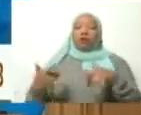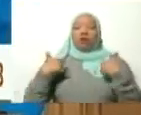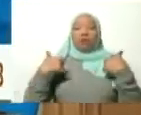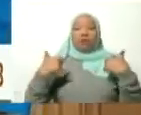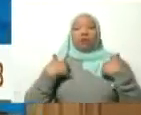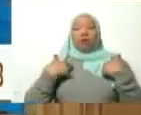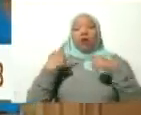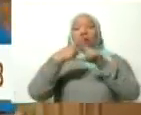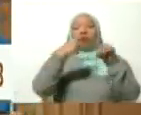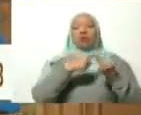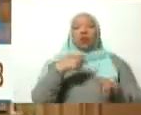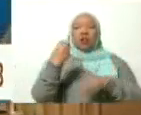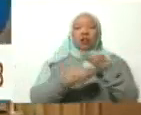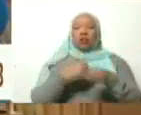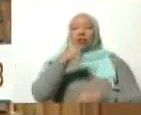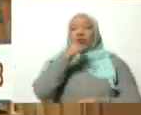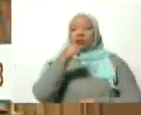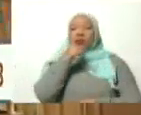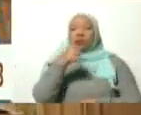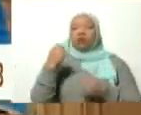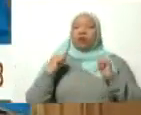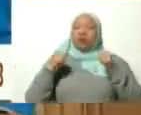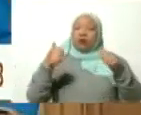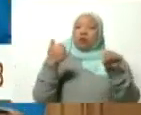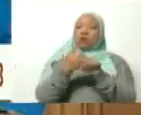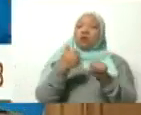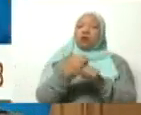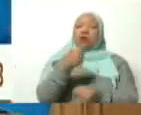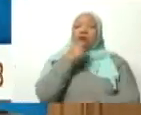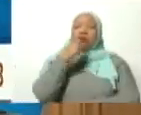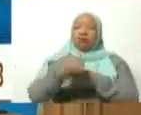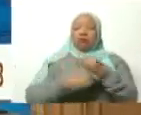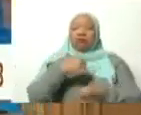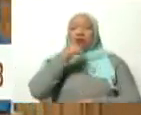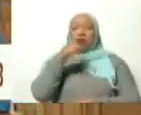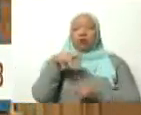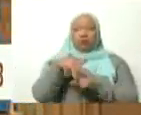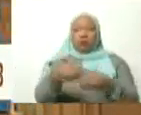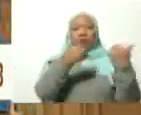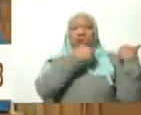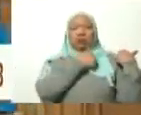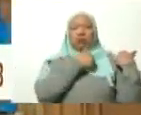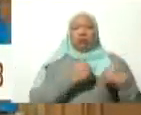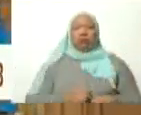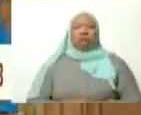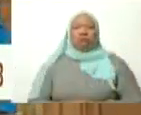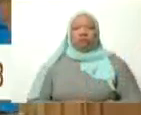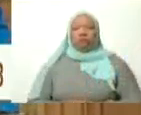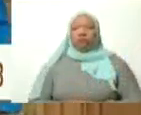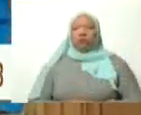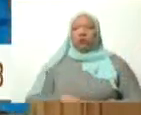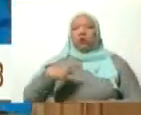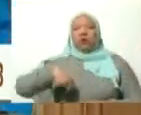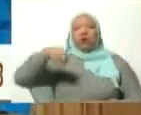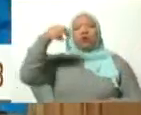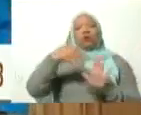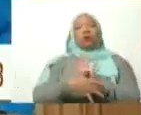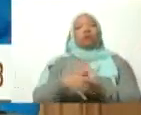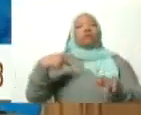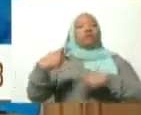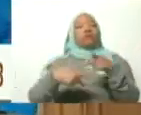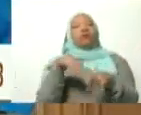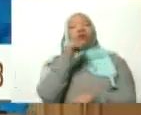no distingue, pero que sabemos bien quiénes han tenido la mayor responsabilidad, el norte y su modelo